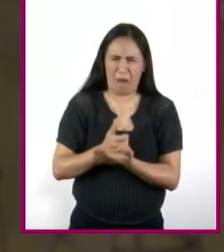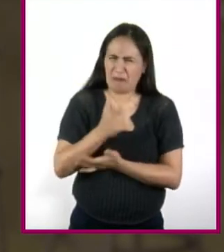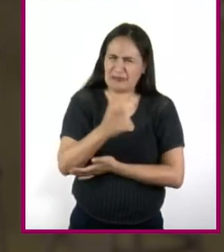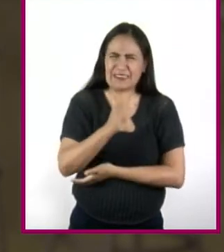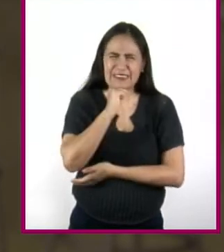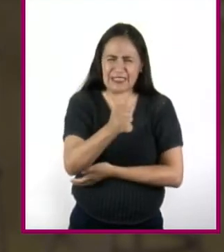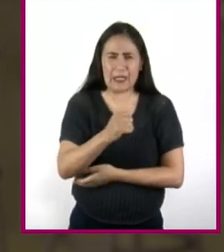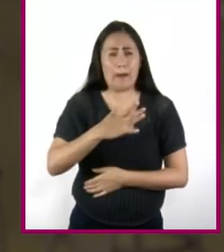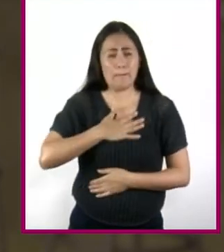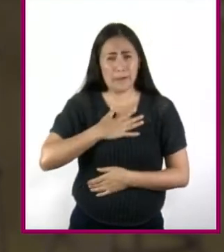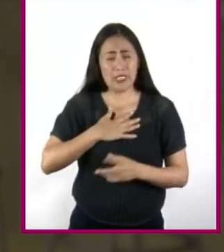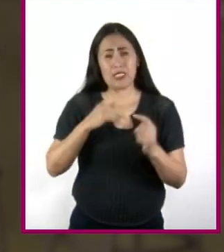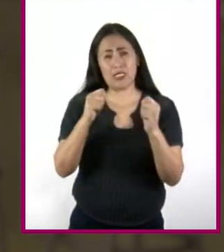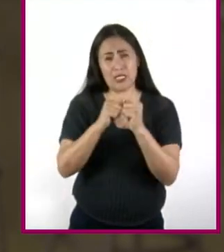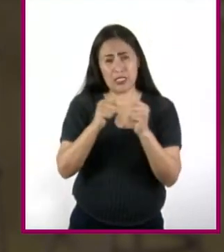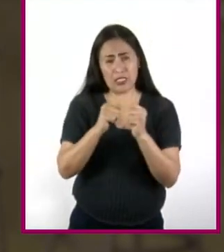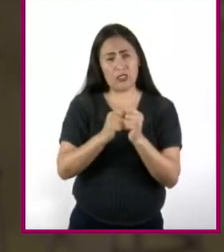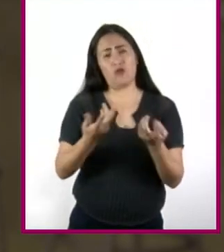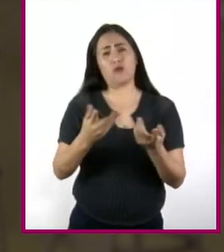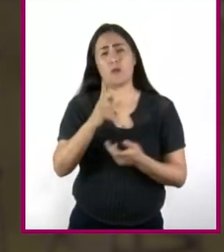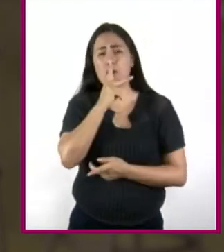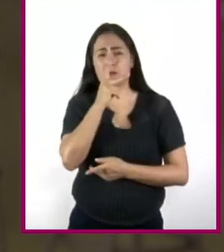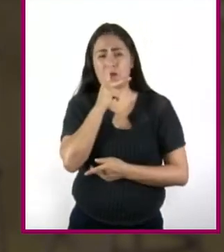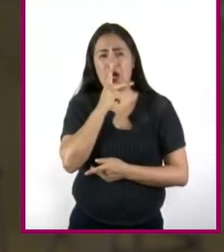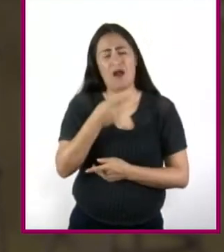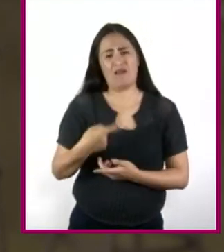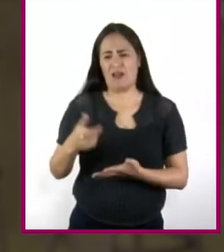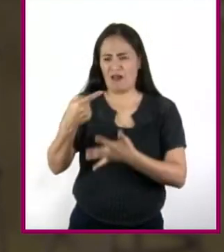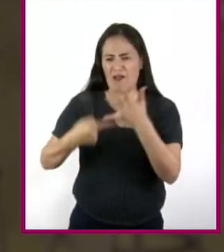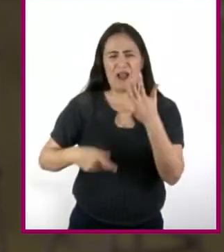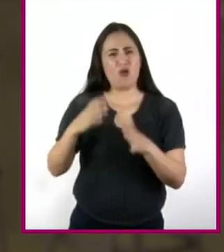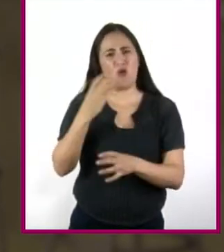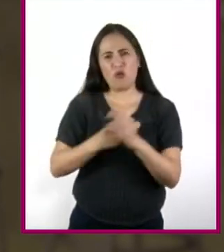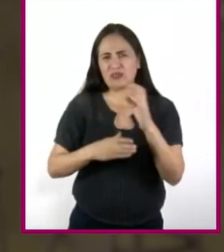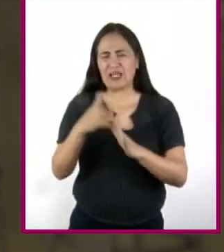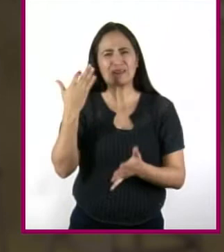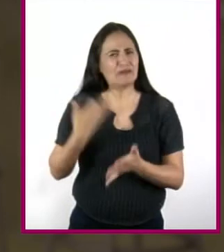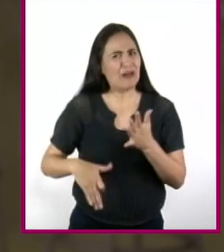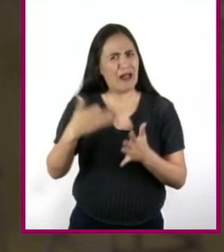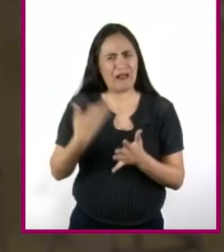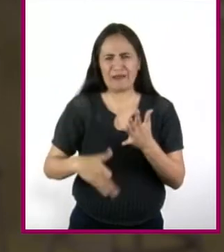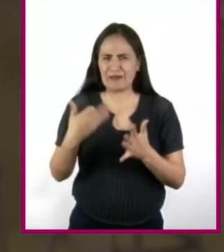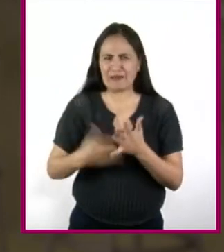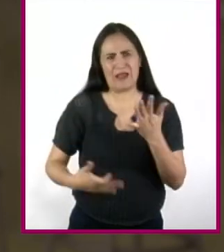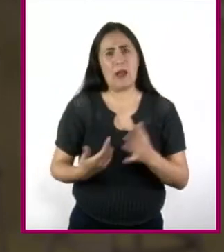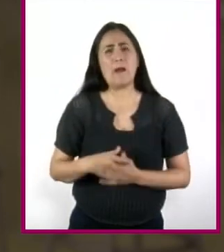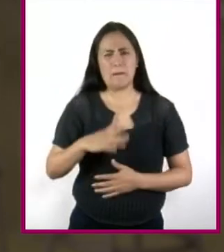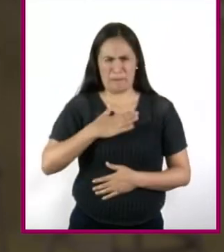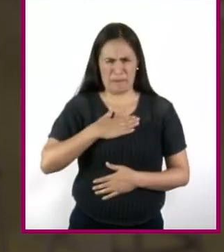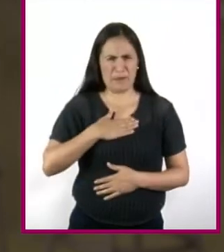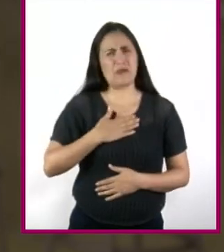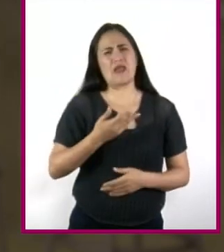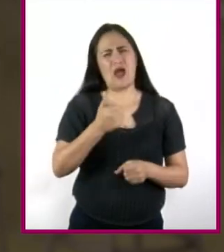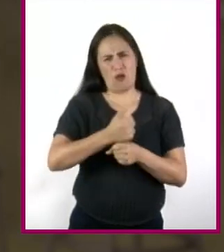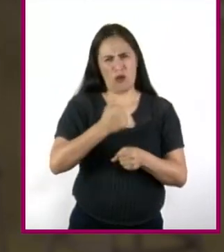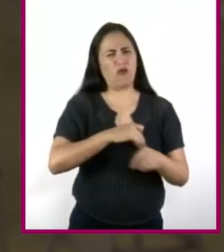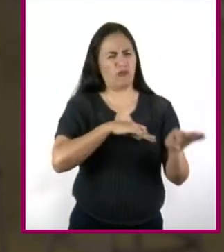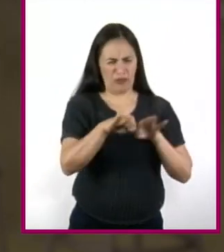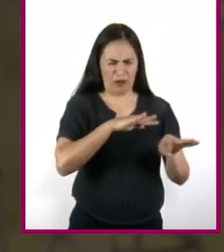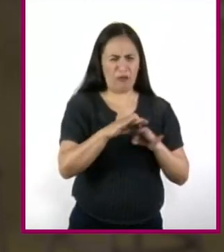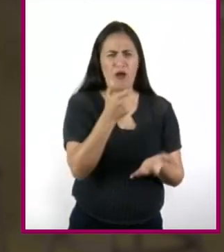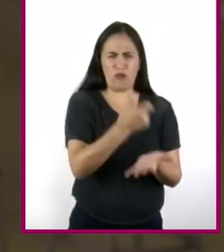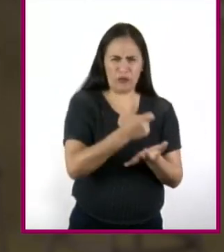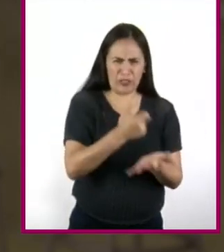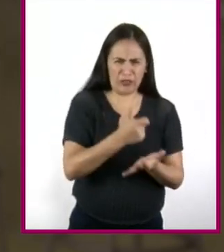tuvieron muchas carencias de niños, aunque no eran pobres. Imagínese, mi abuelo sí tenía trabajo y dinero, pero mis